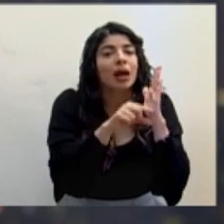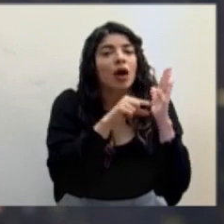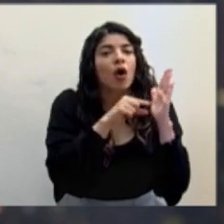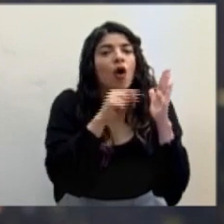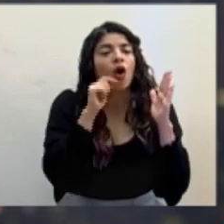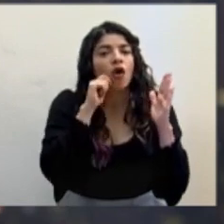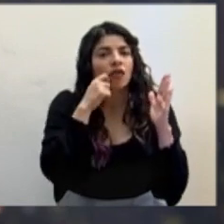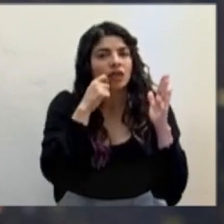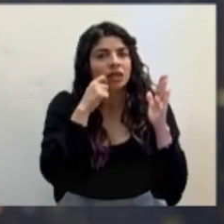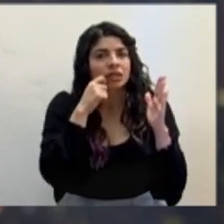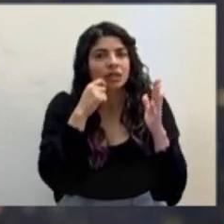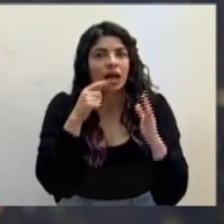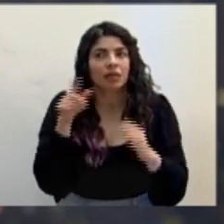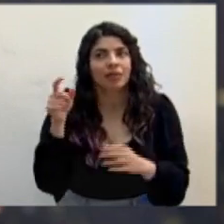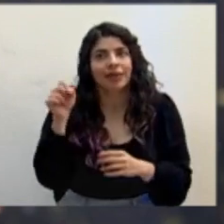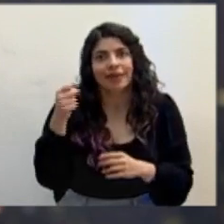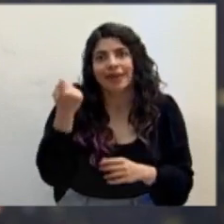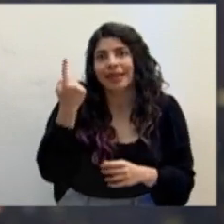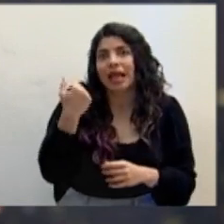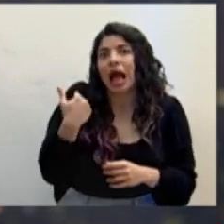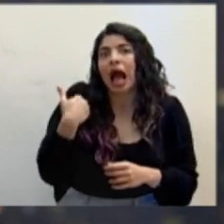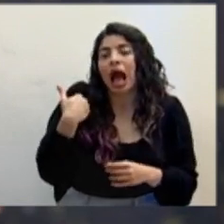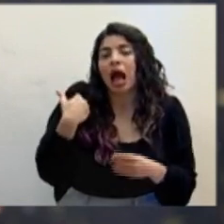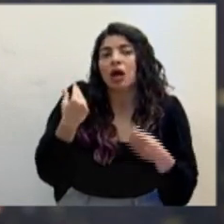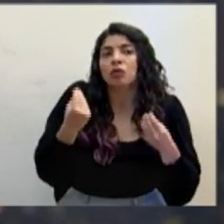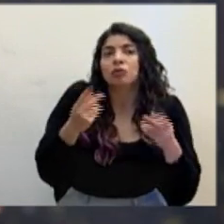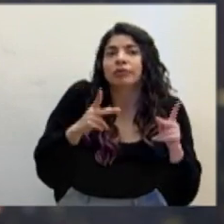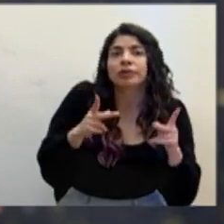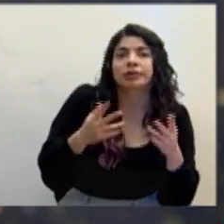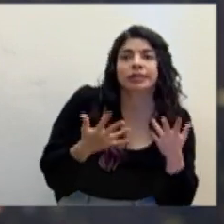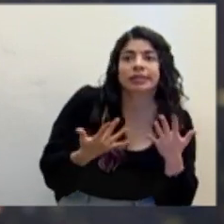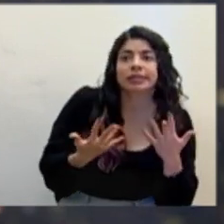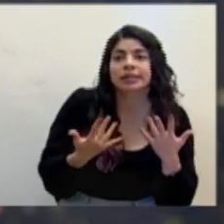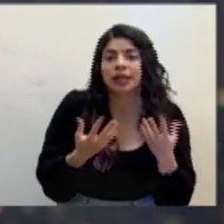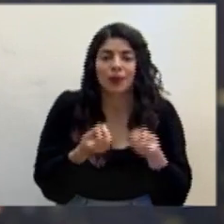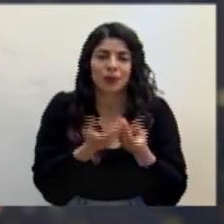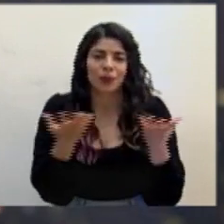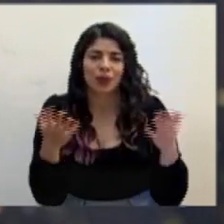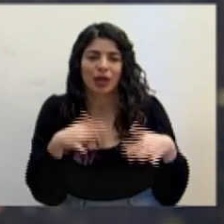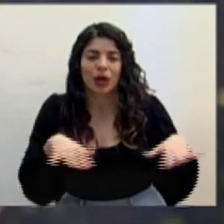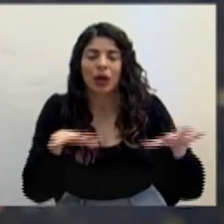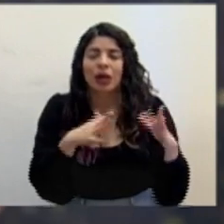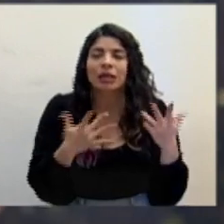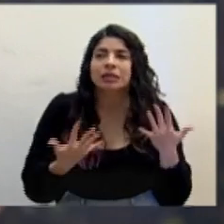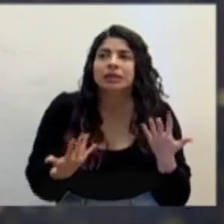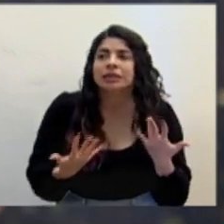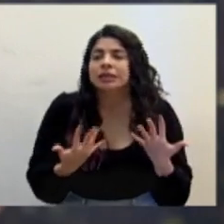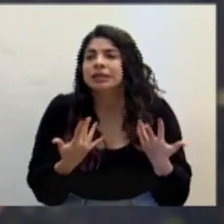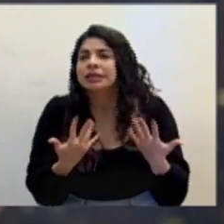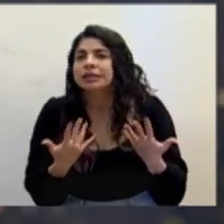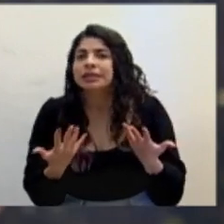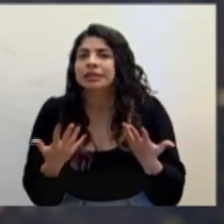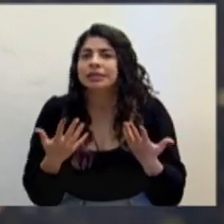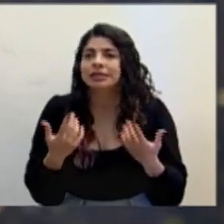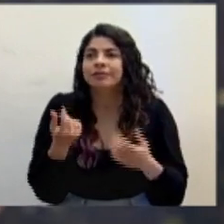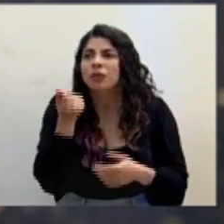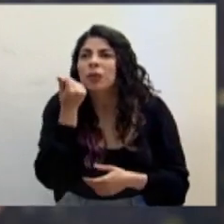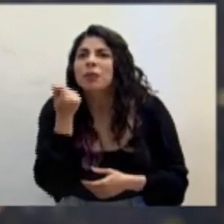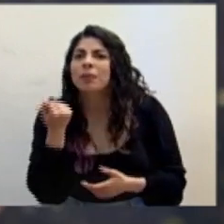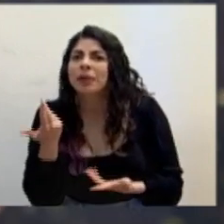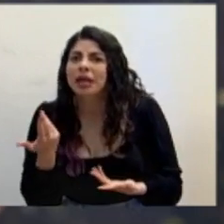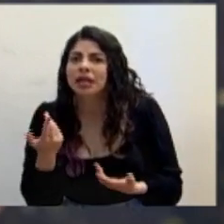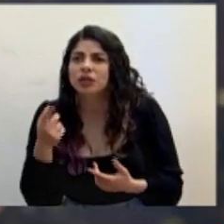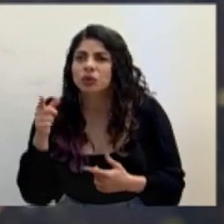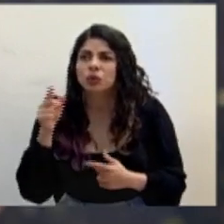en el entendido de que hay bastante expectativa en el público en cuanto al costo de